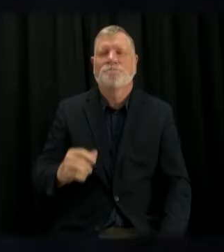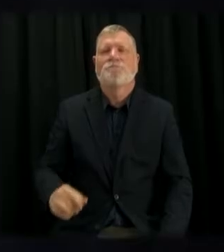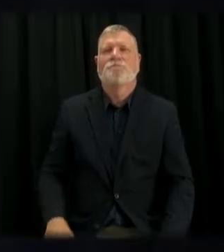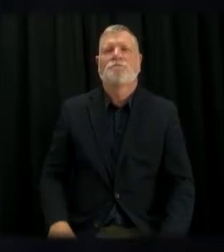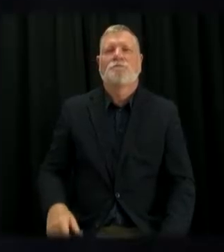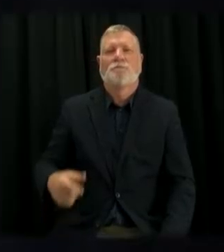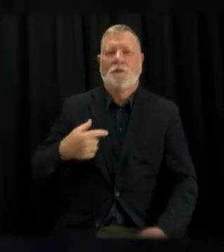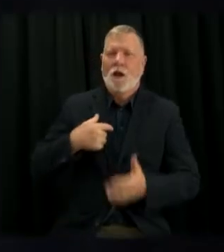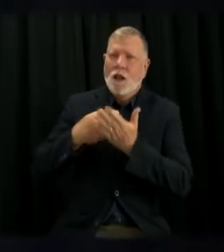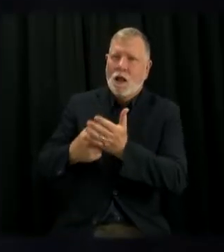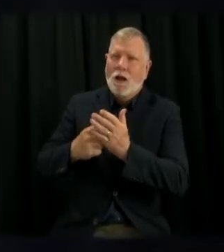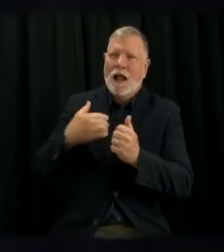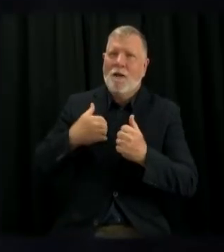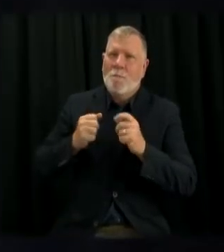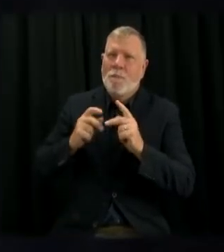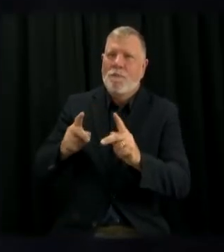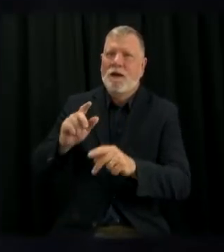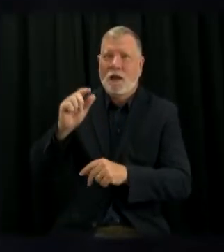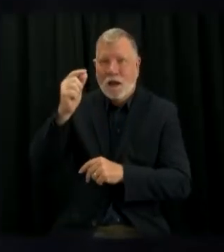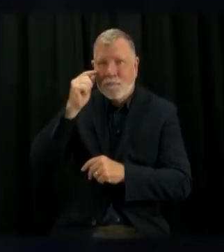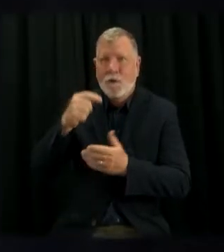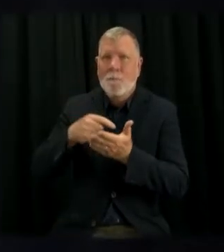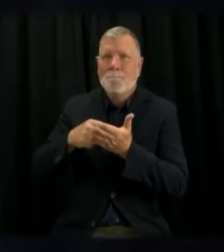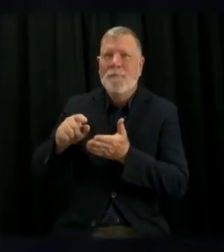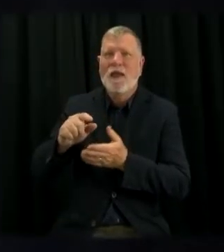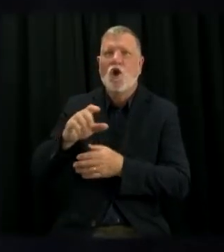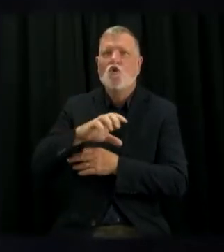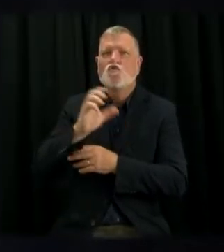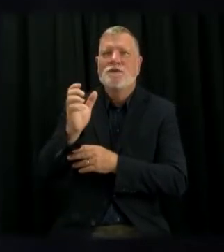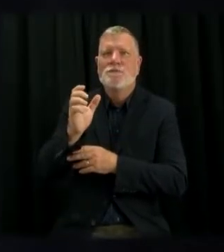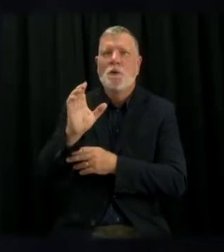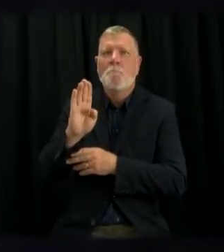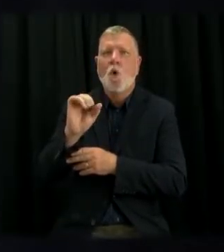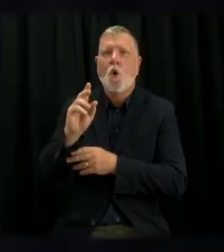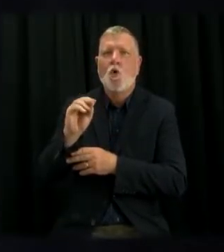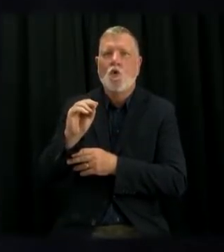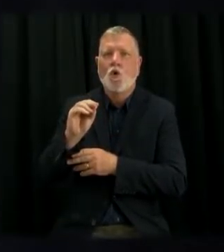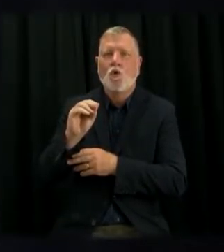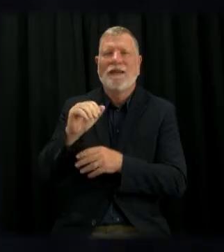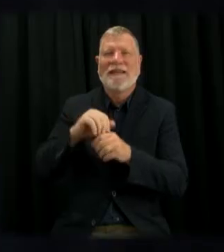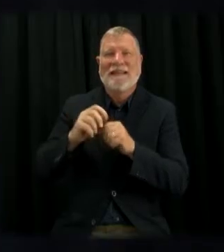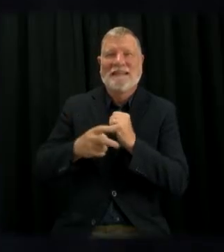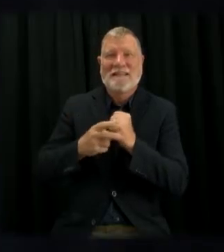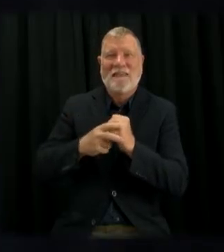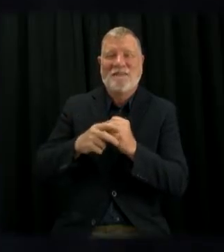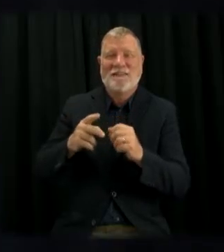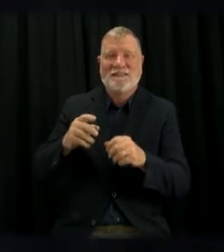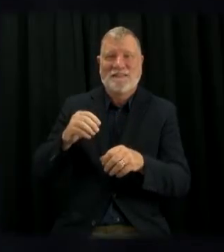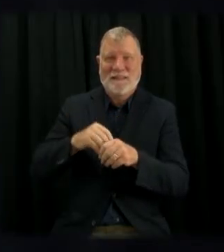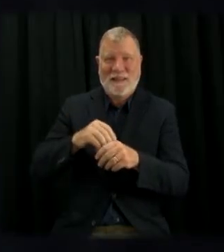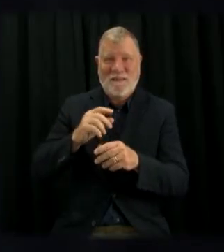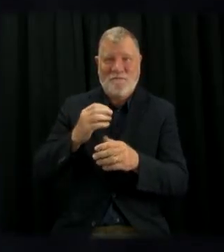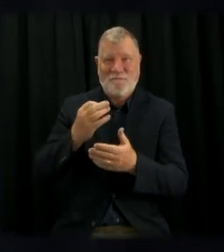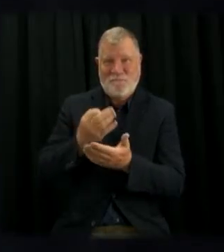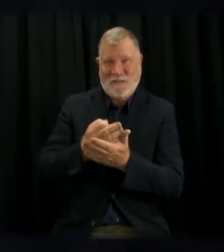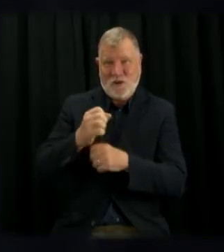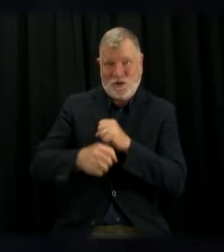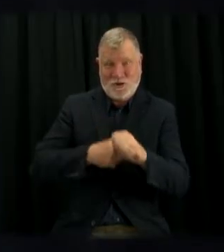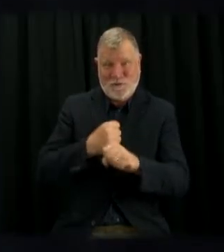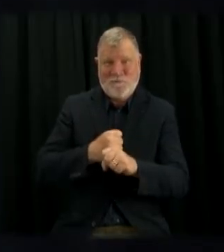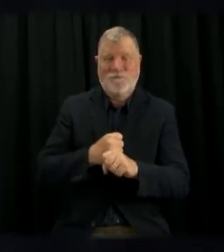discutió incluía permitir al gobierno pague el bono de Navidad por los ahorros logrados por el año